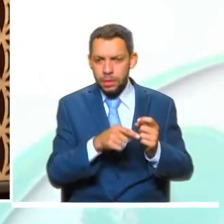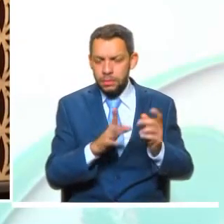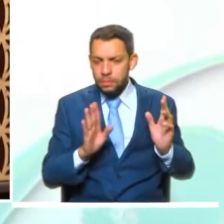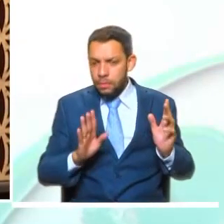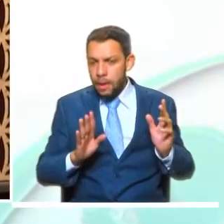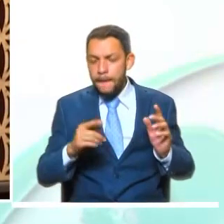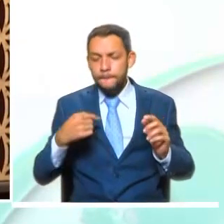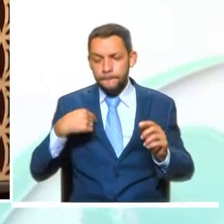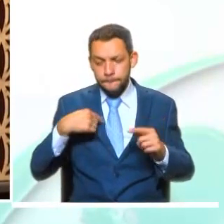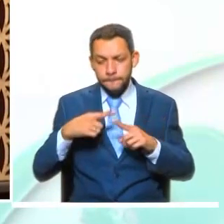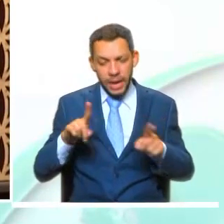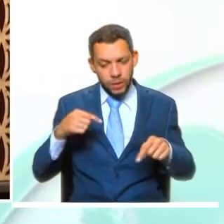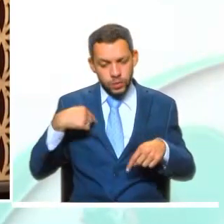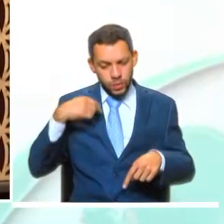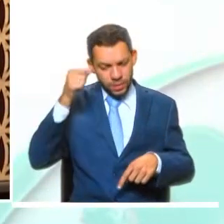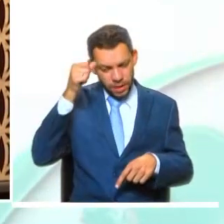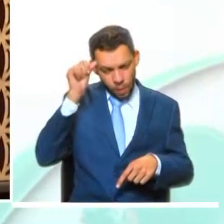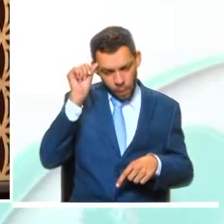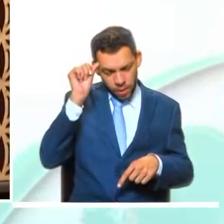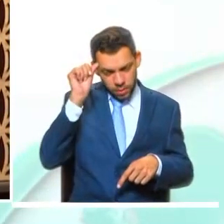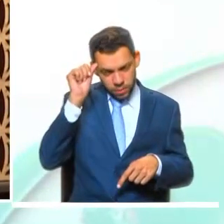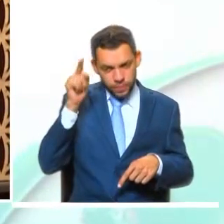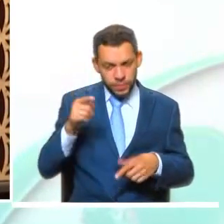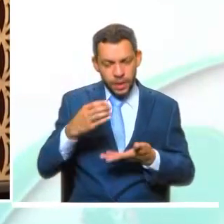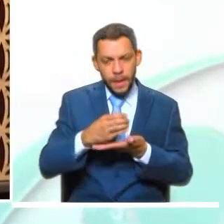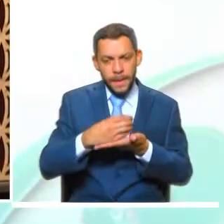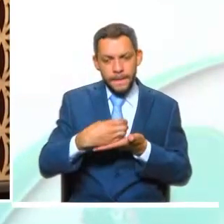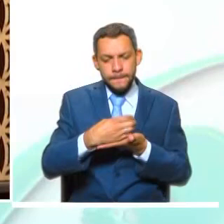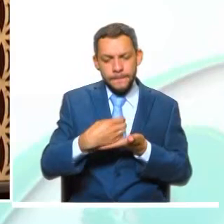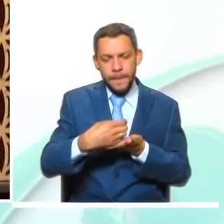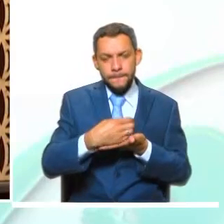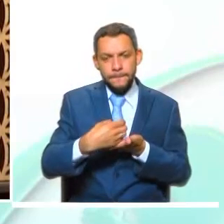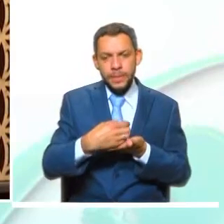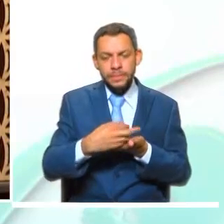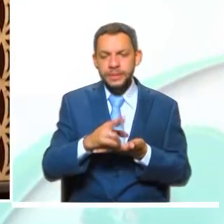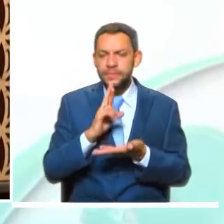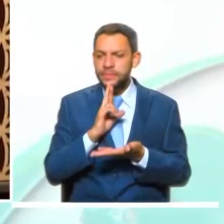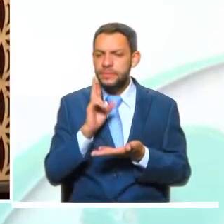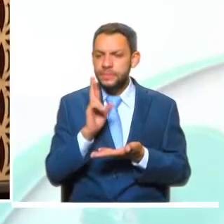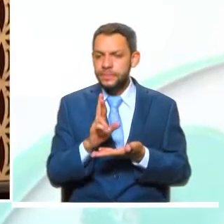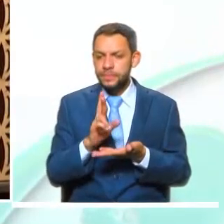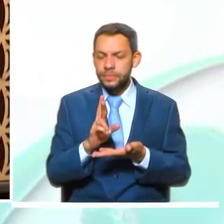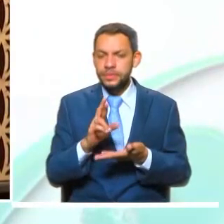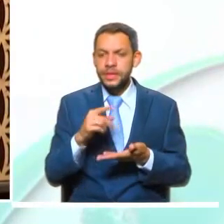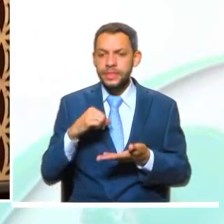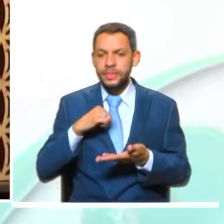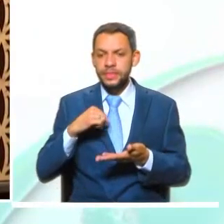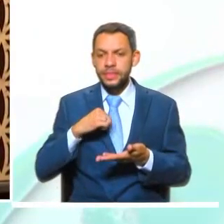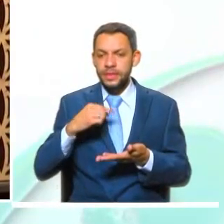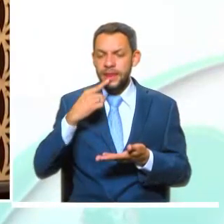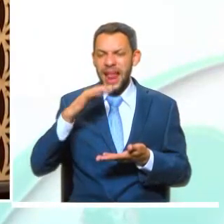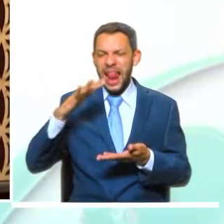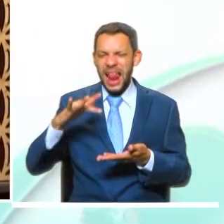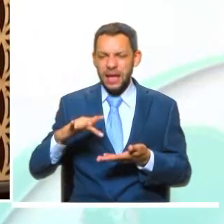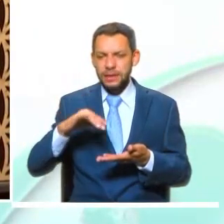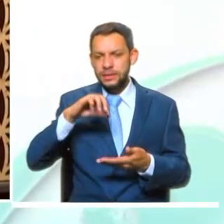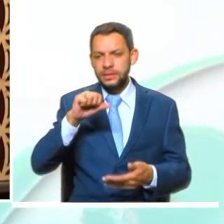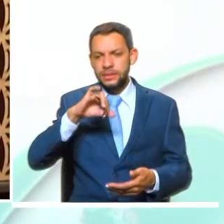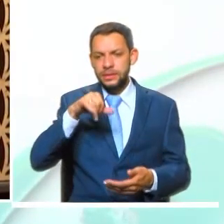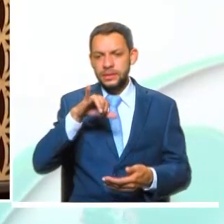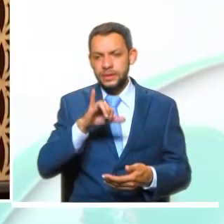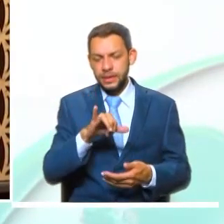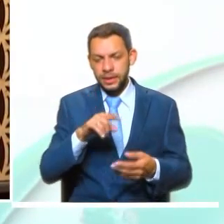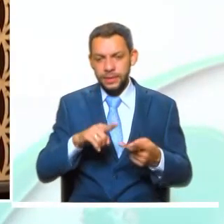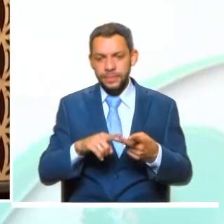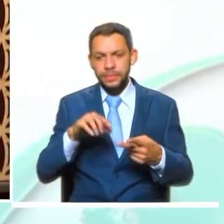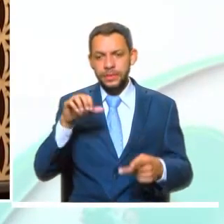estaba acordando de un producto que nosotros manejamos que nos la ha dado muy buena respuesta y tiene ají que es casa y sin a tener pago